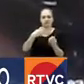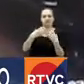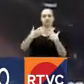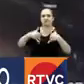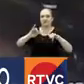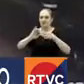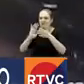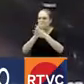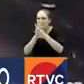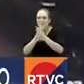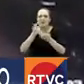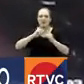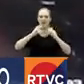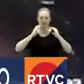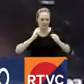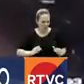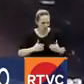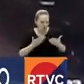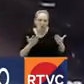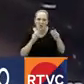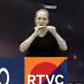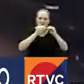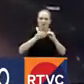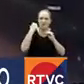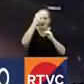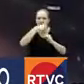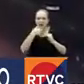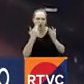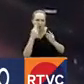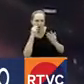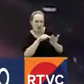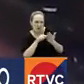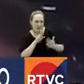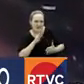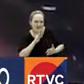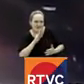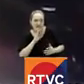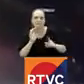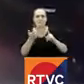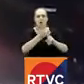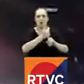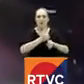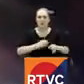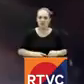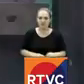recopilar las características físicas de los autores materiales.